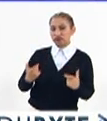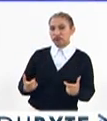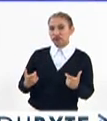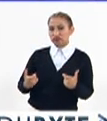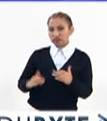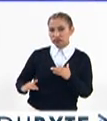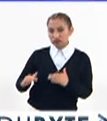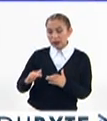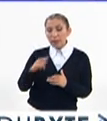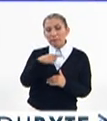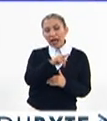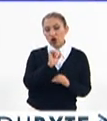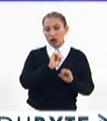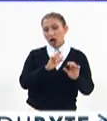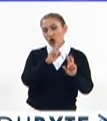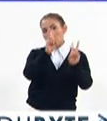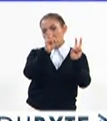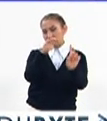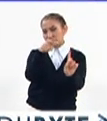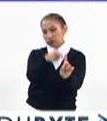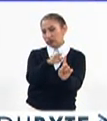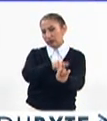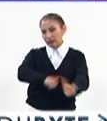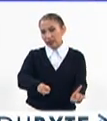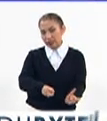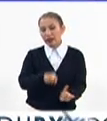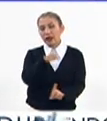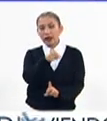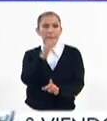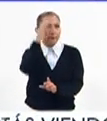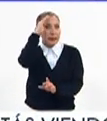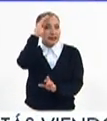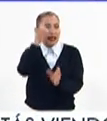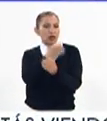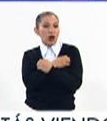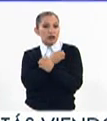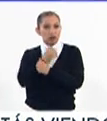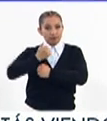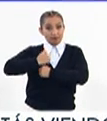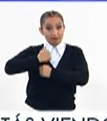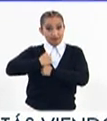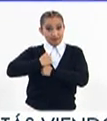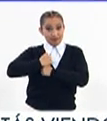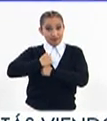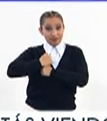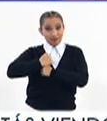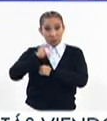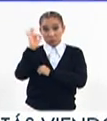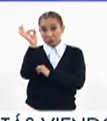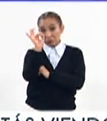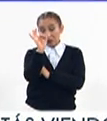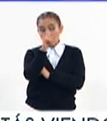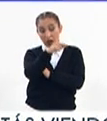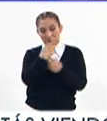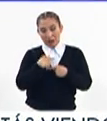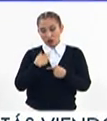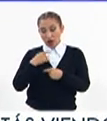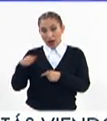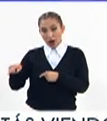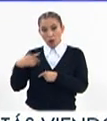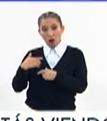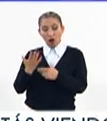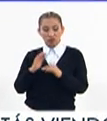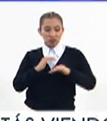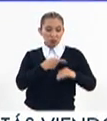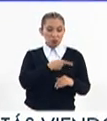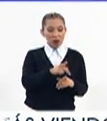estratos altos, aunque desde luego con fines muy diferentes. Pensemos en educación militar. Quizá una persona perteneciente a un